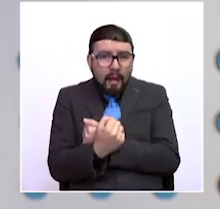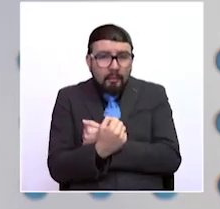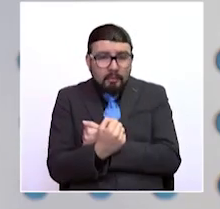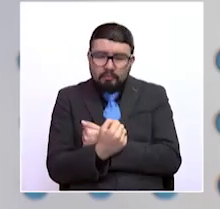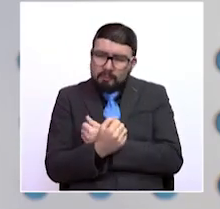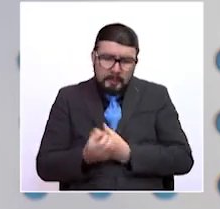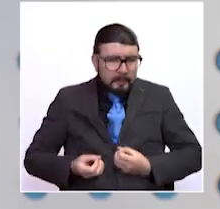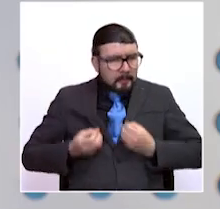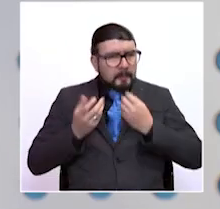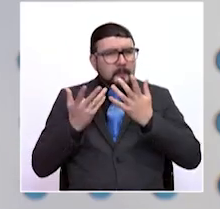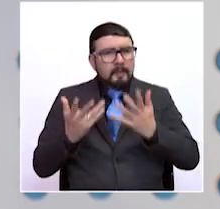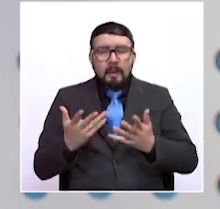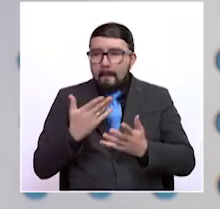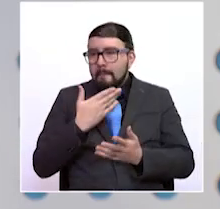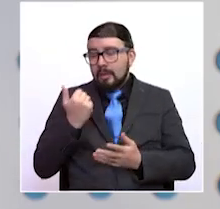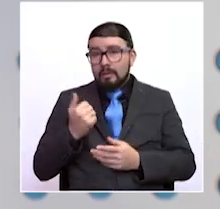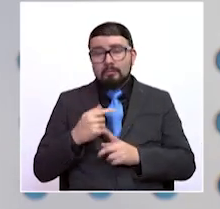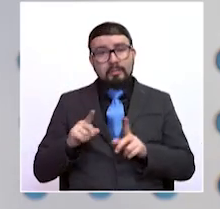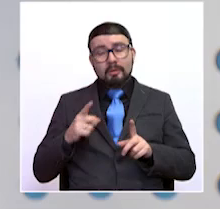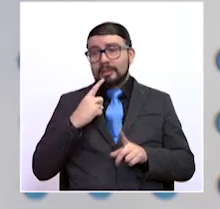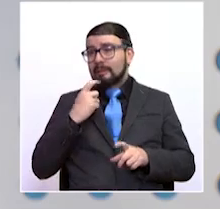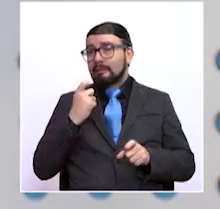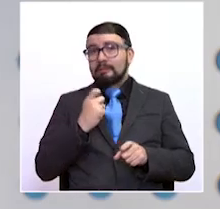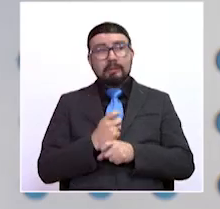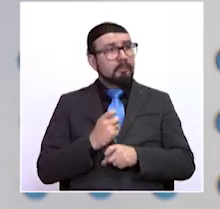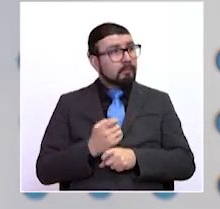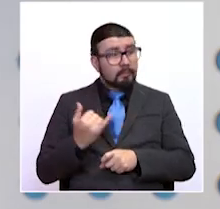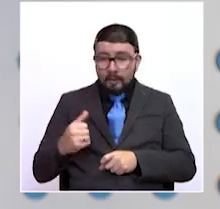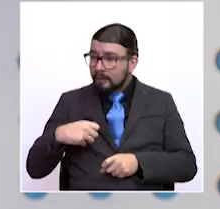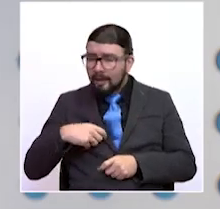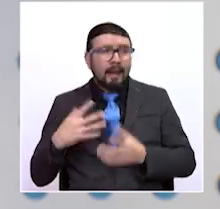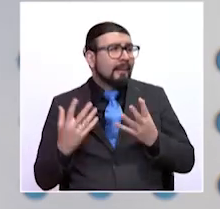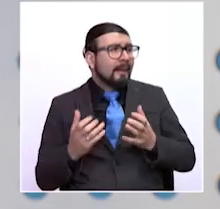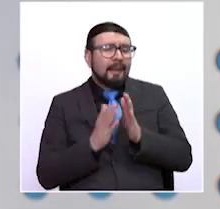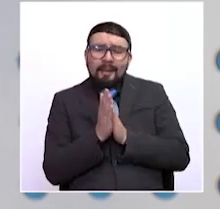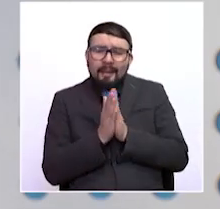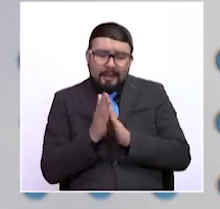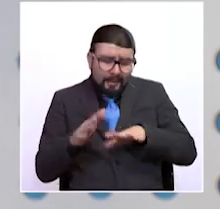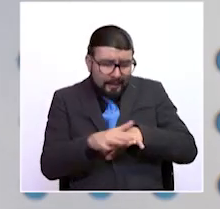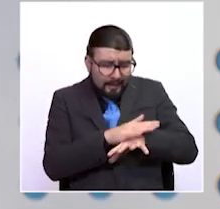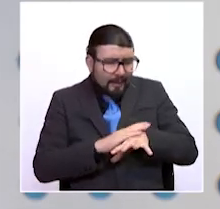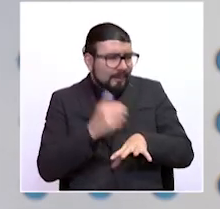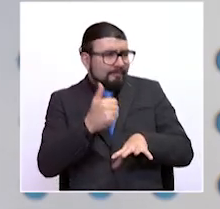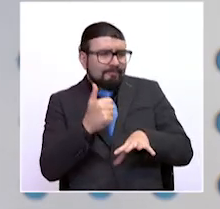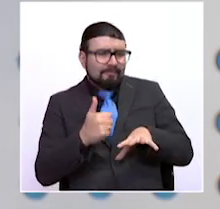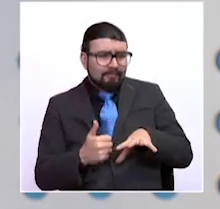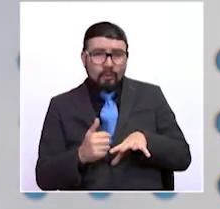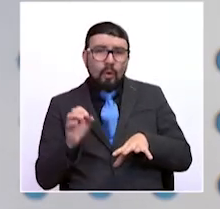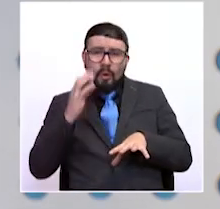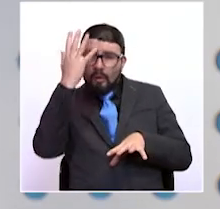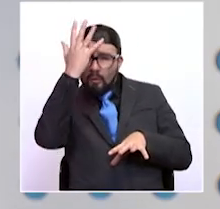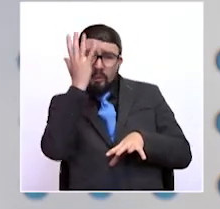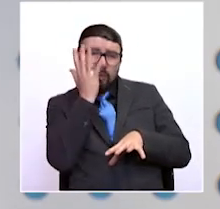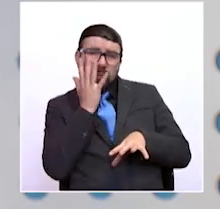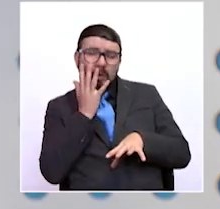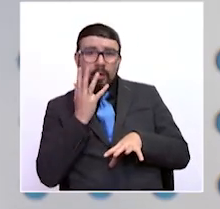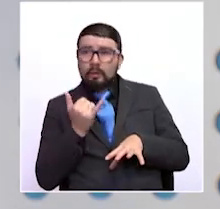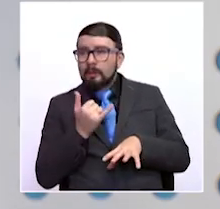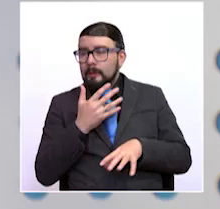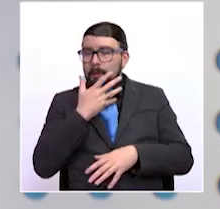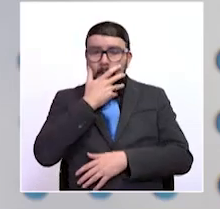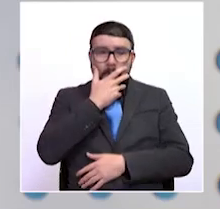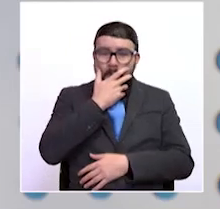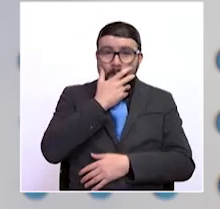mejor que uno puede hacer, pero es muy duro cuando tienen esas expectativas tan altas luego de una quemadura profunda. El